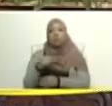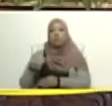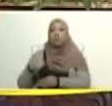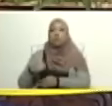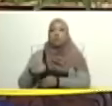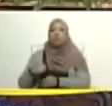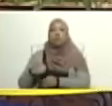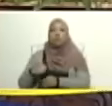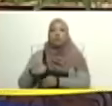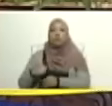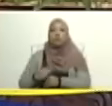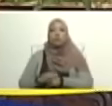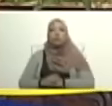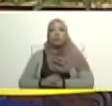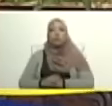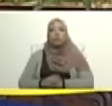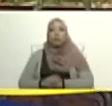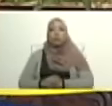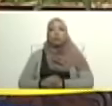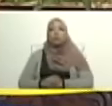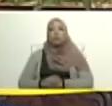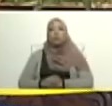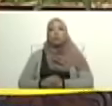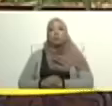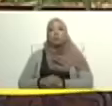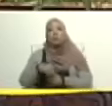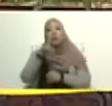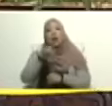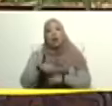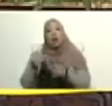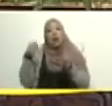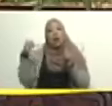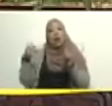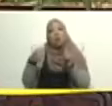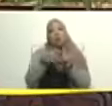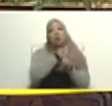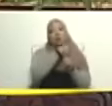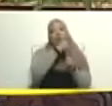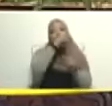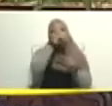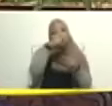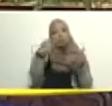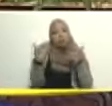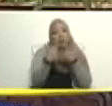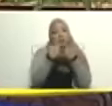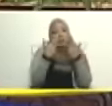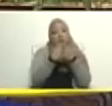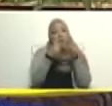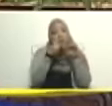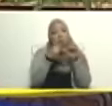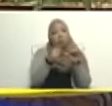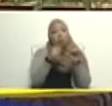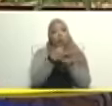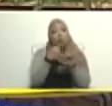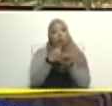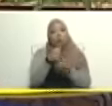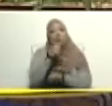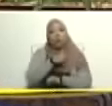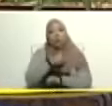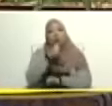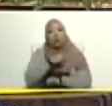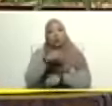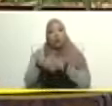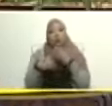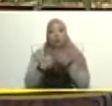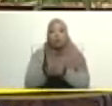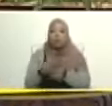economías, dado que la violencia que hoy sigue latente ya no se sustenta en